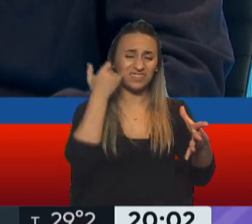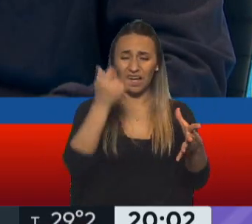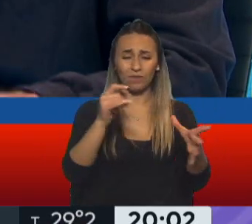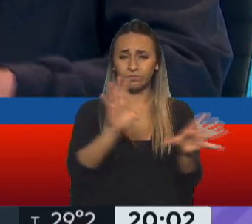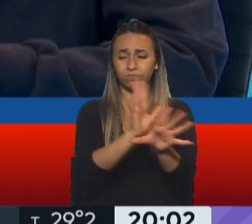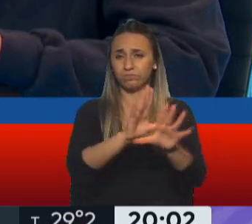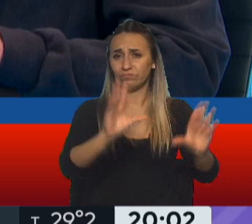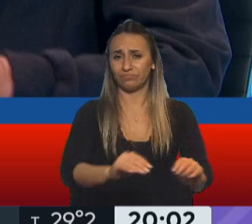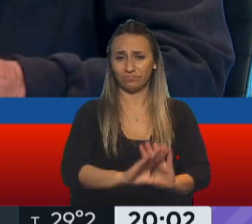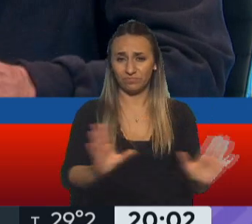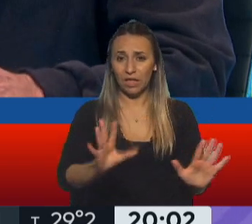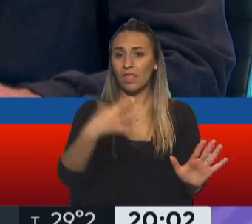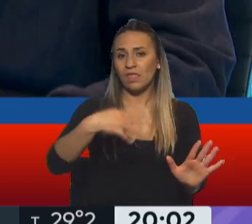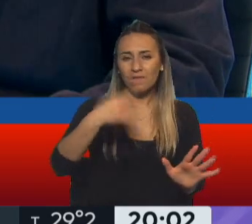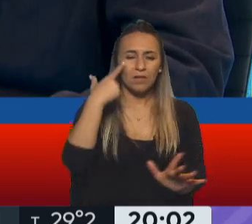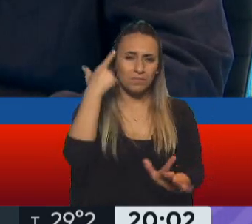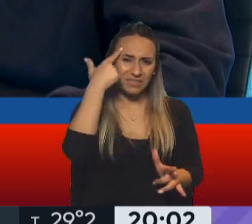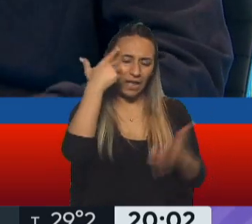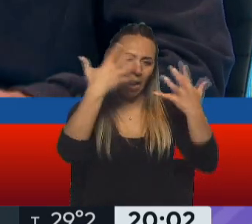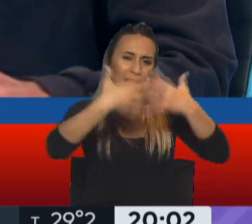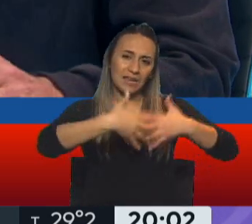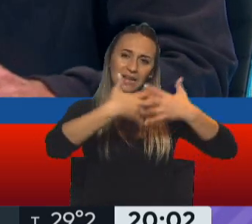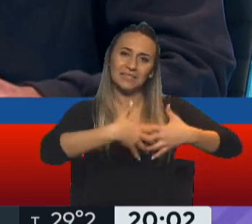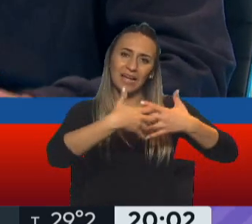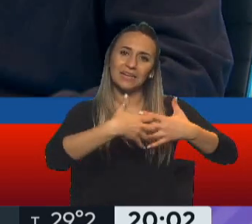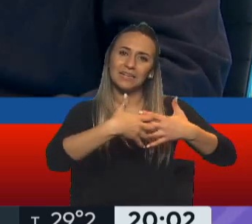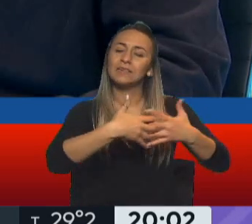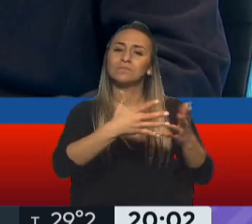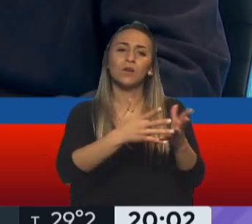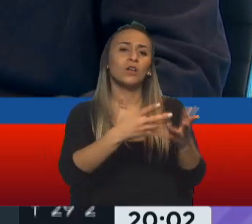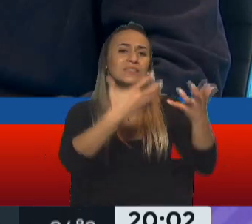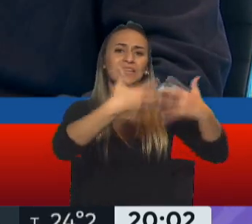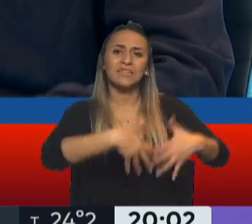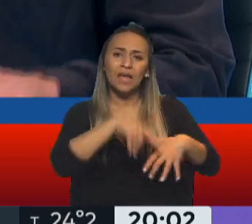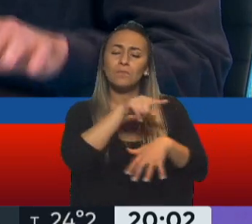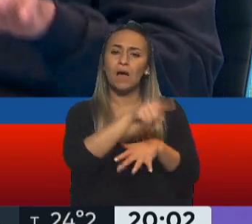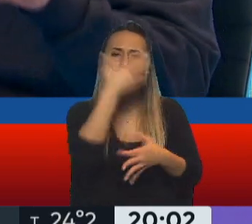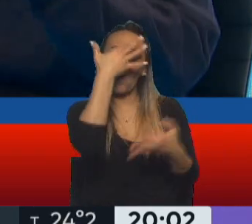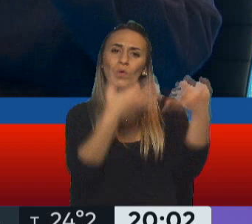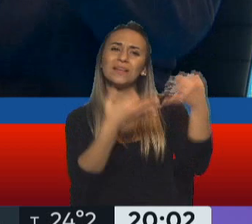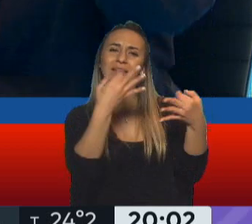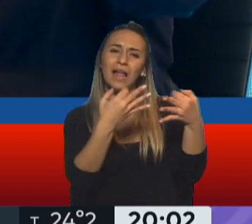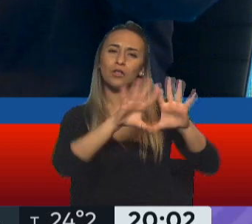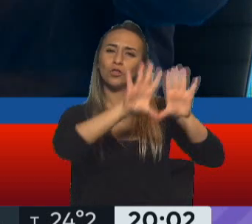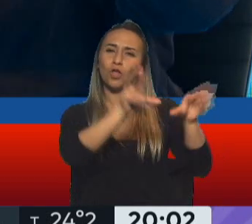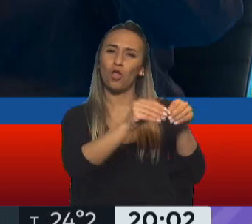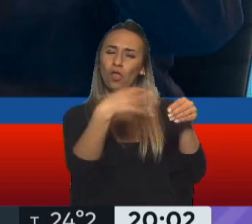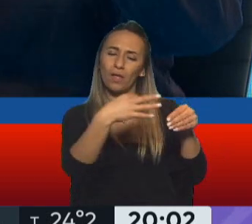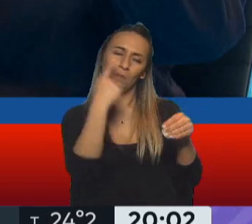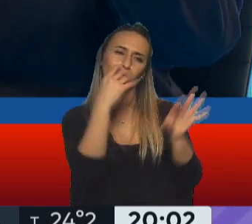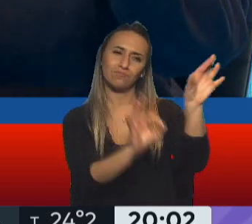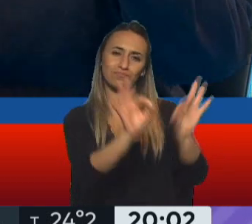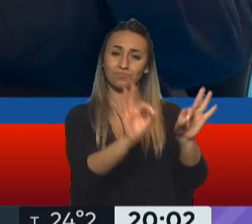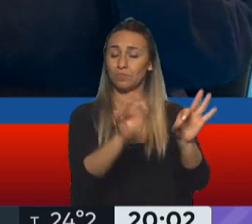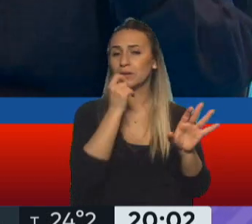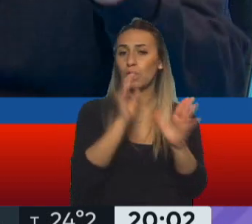sistema judicial en su conjunto. Digamos, si una función tiene el sistema judicial es que, viste que en la Constitución hay un